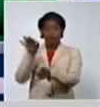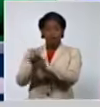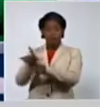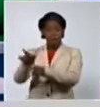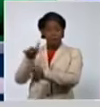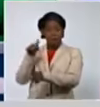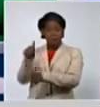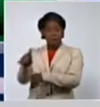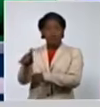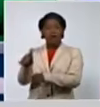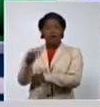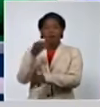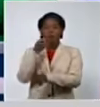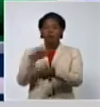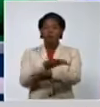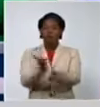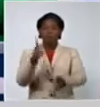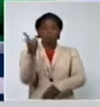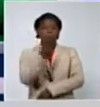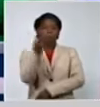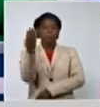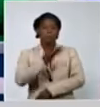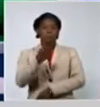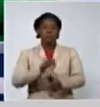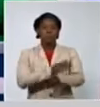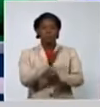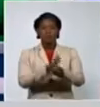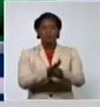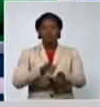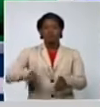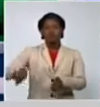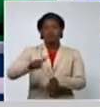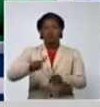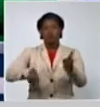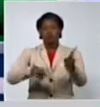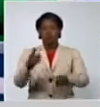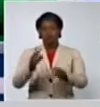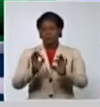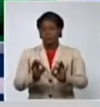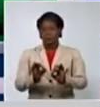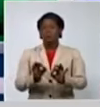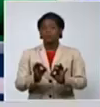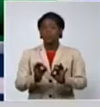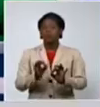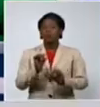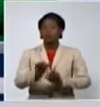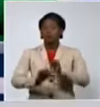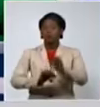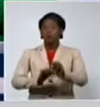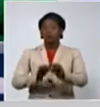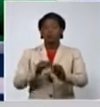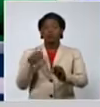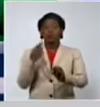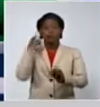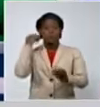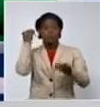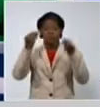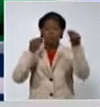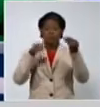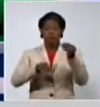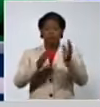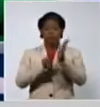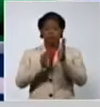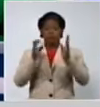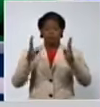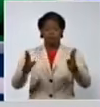certificación para su aplicación de forma masiva. Por lo tanto, marzo es un mes decisivo en este